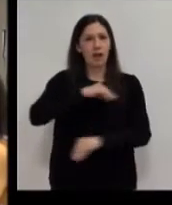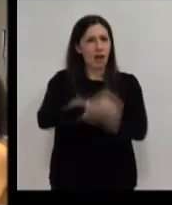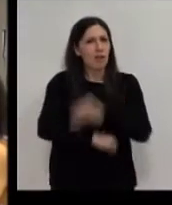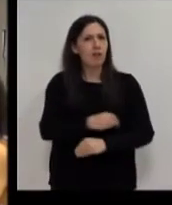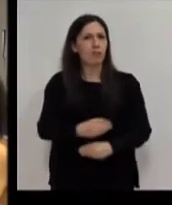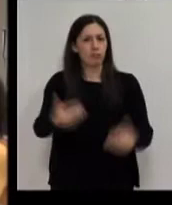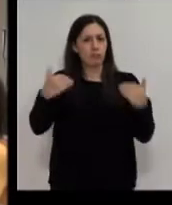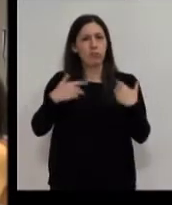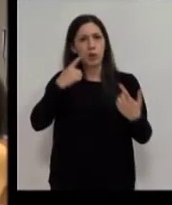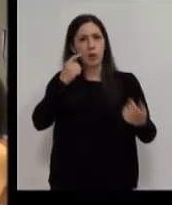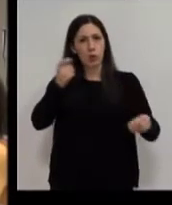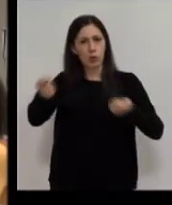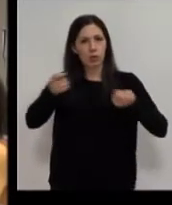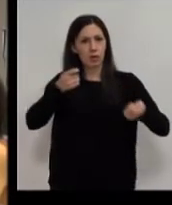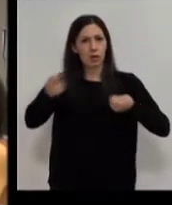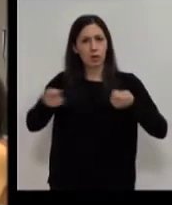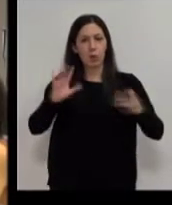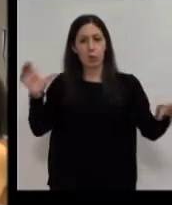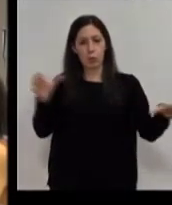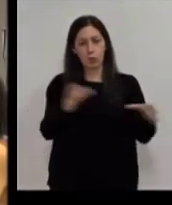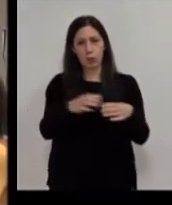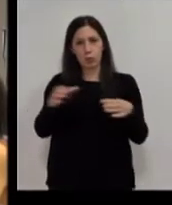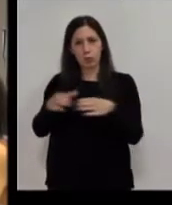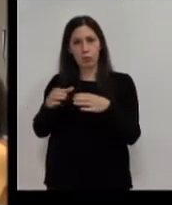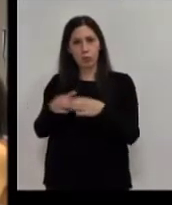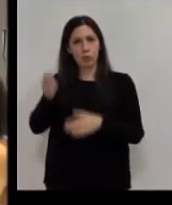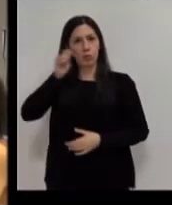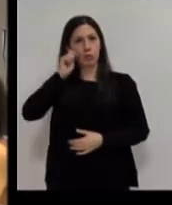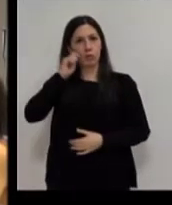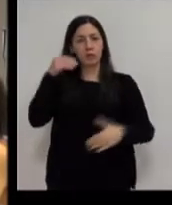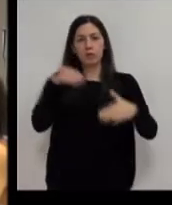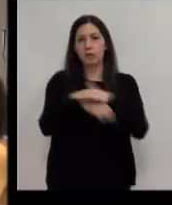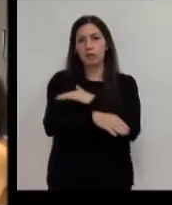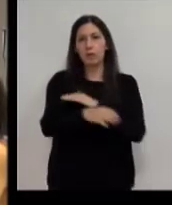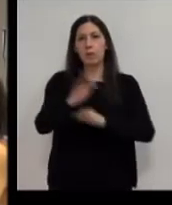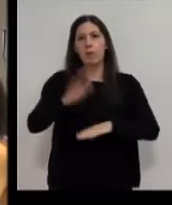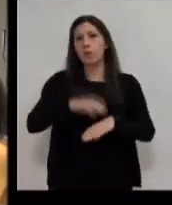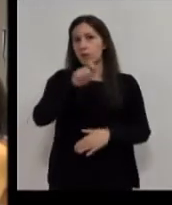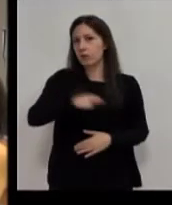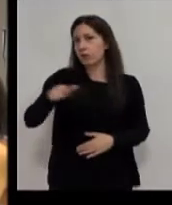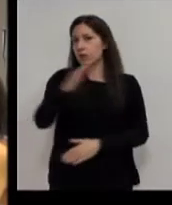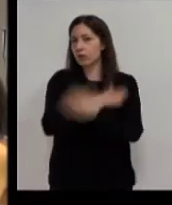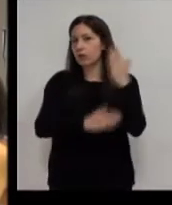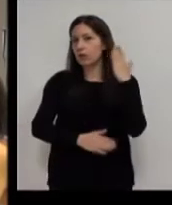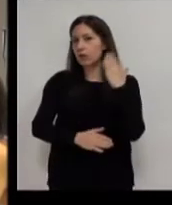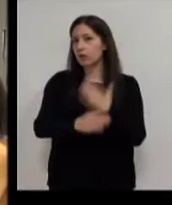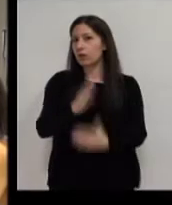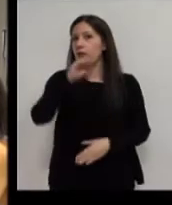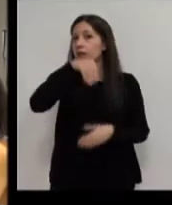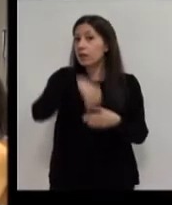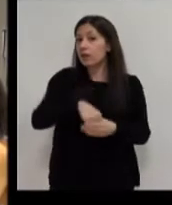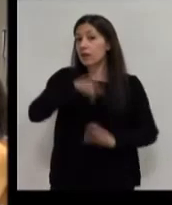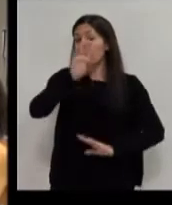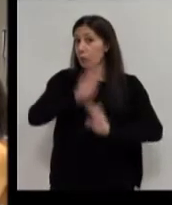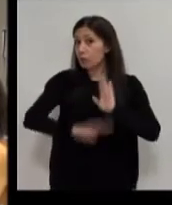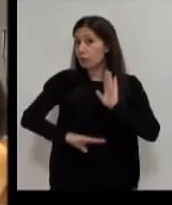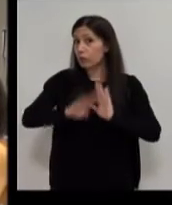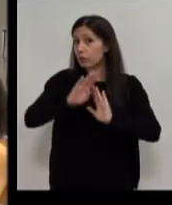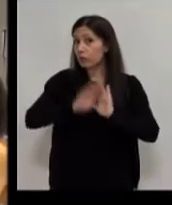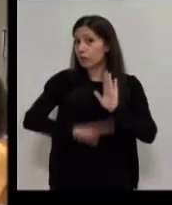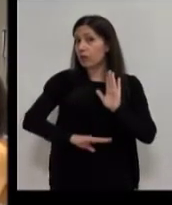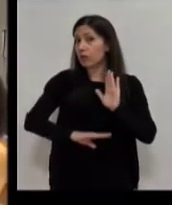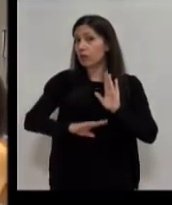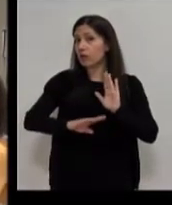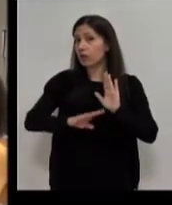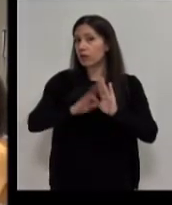nuestra trayectoria realizando y coordinando grupos de turismo accesible para personas con